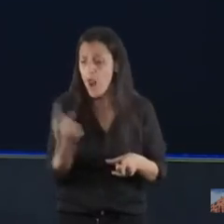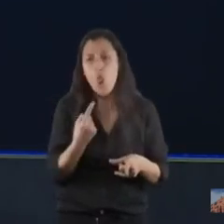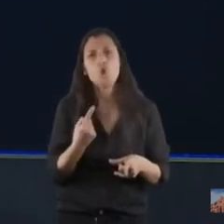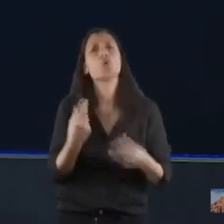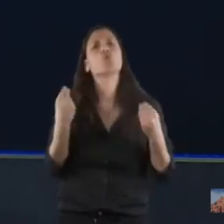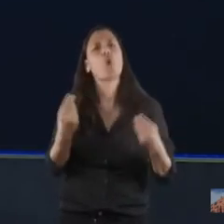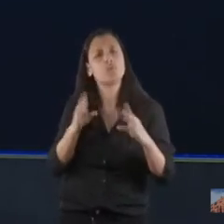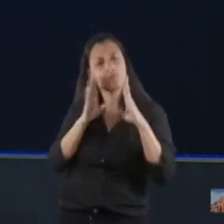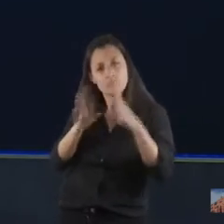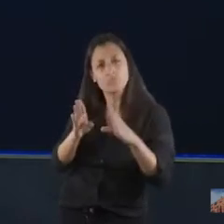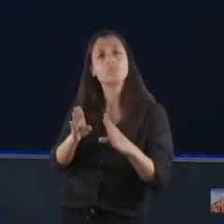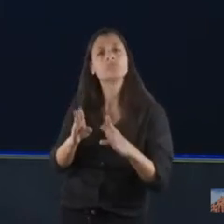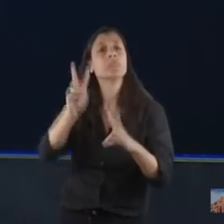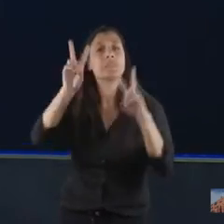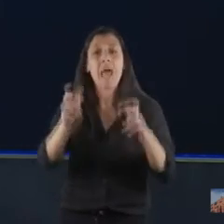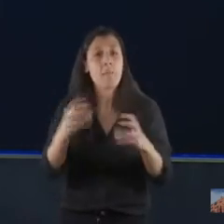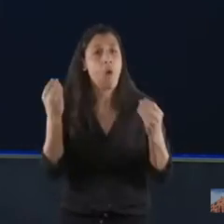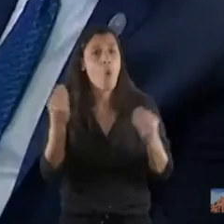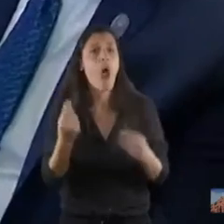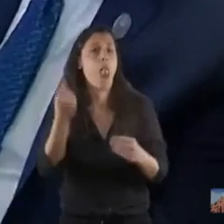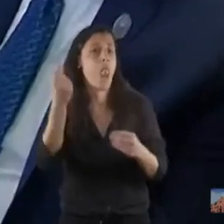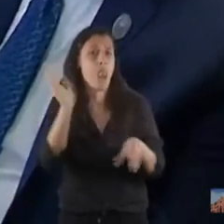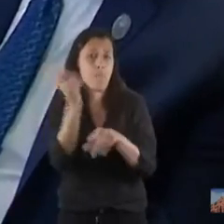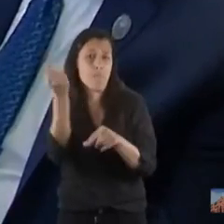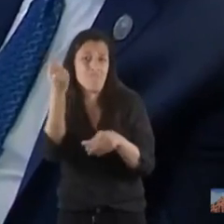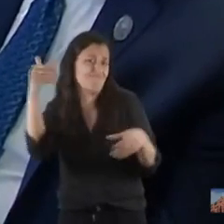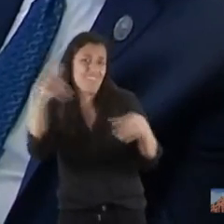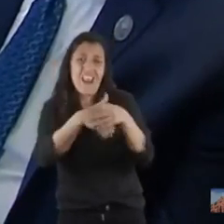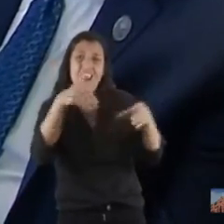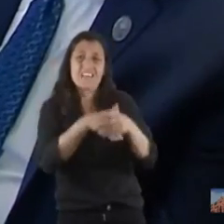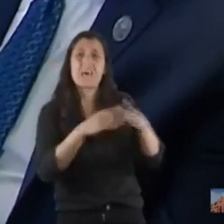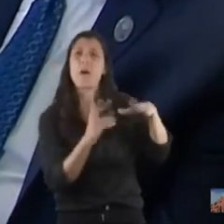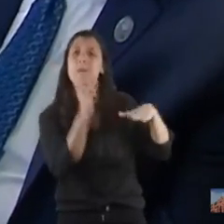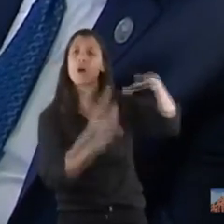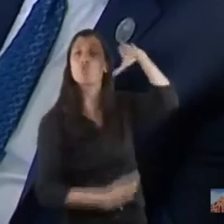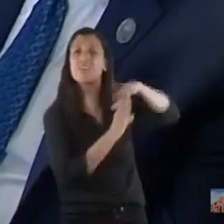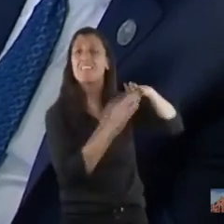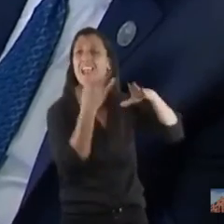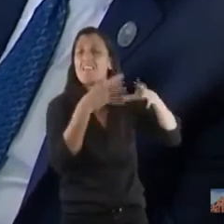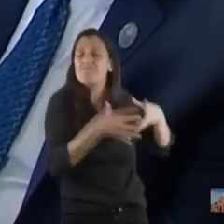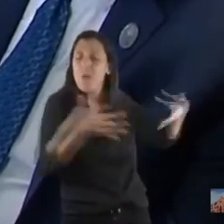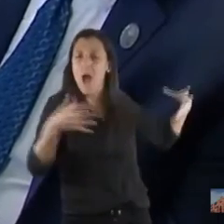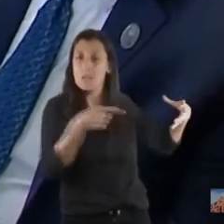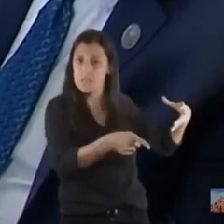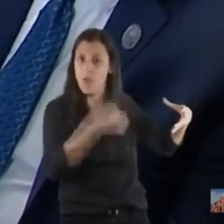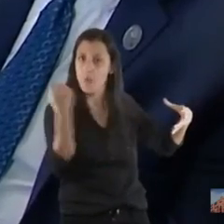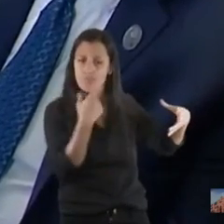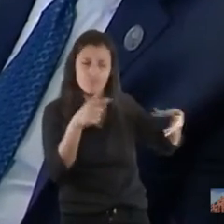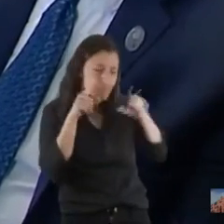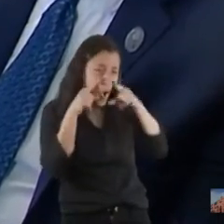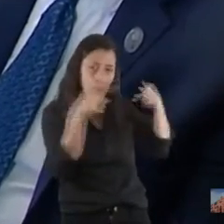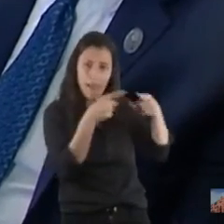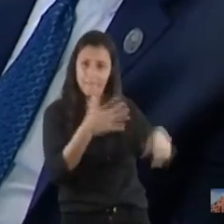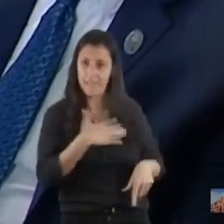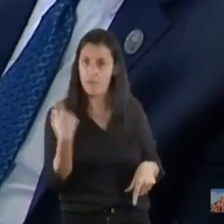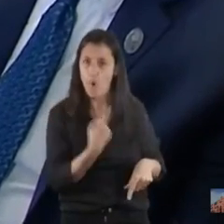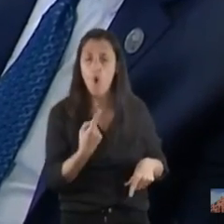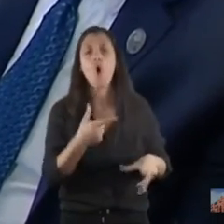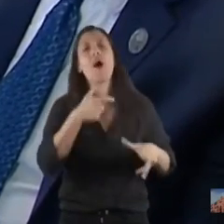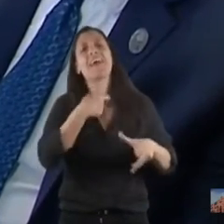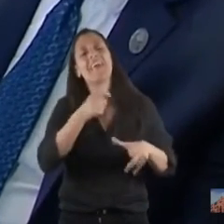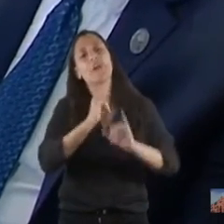del fortalecimiento de las reservas de nuestro banco central porque quiero decirlo con toda